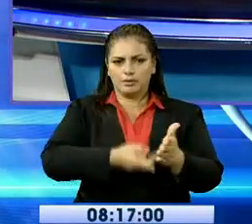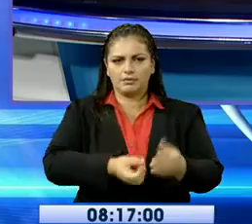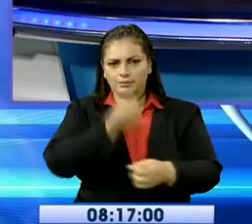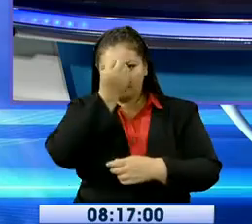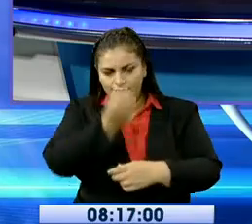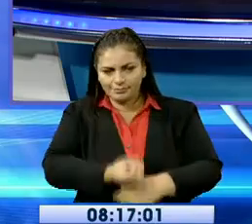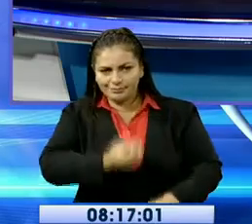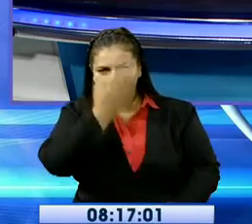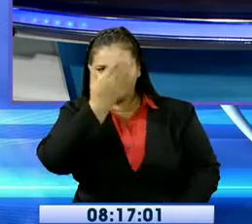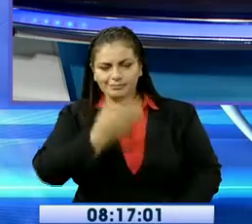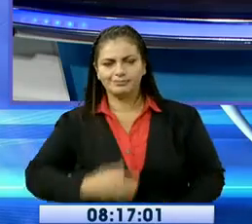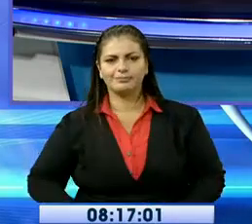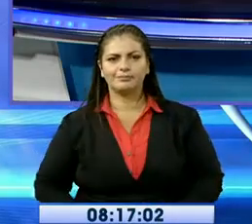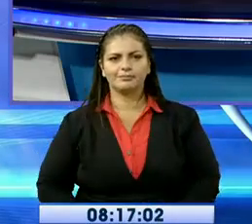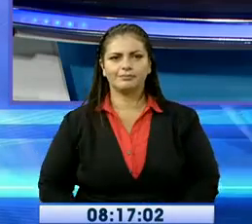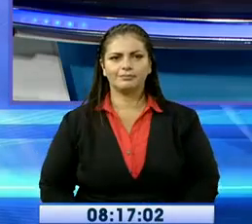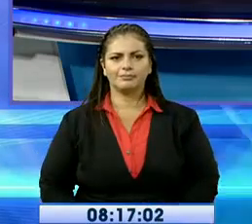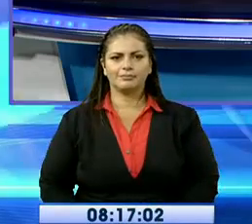día.